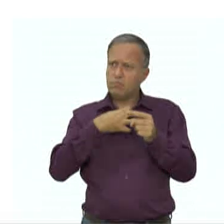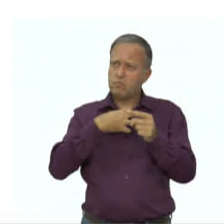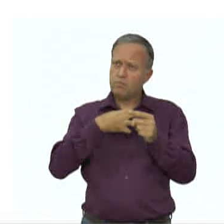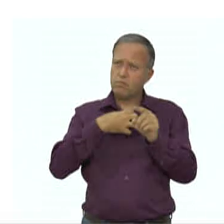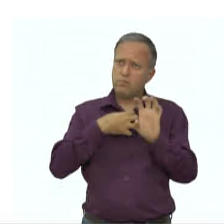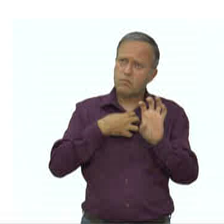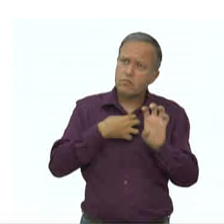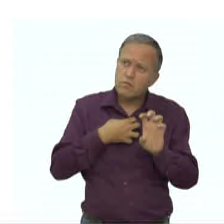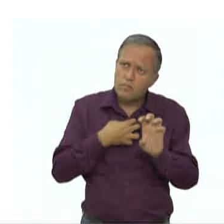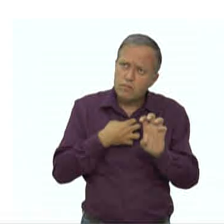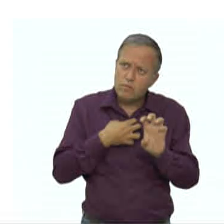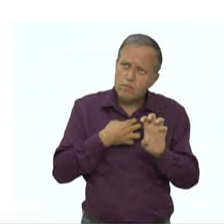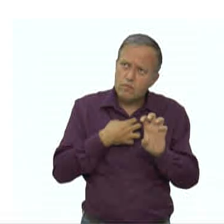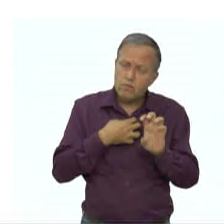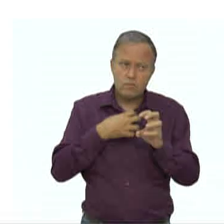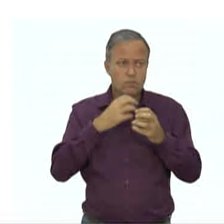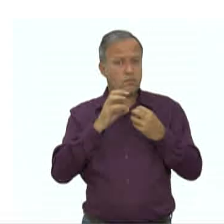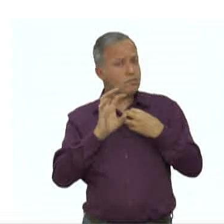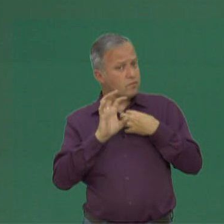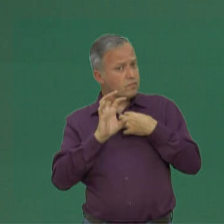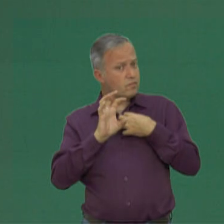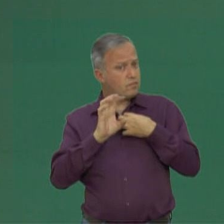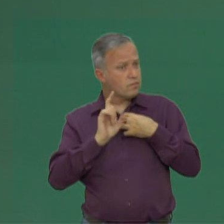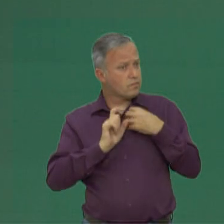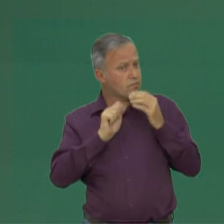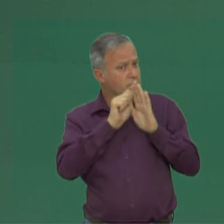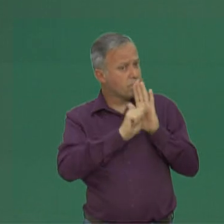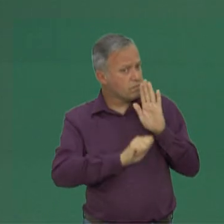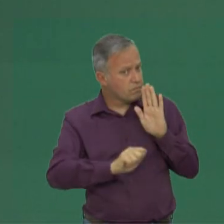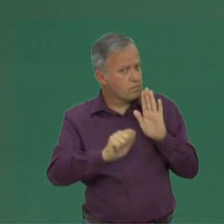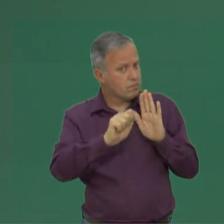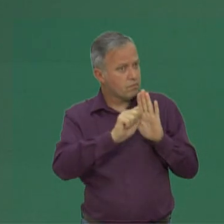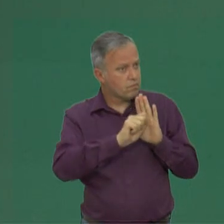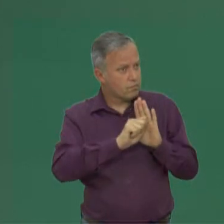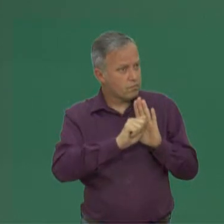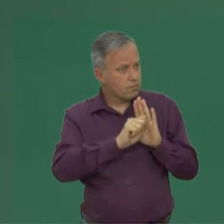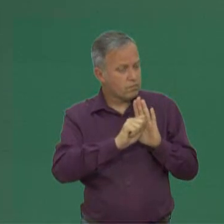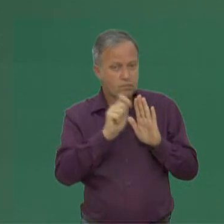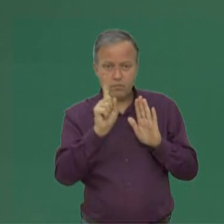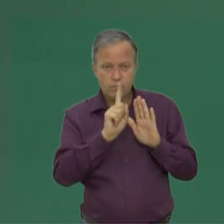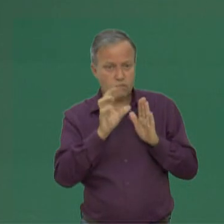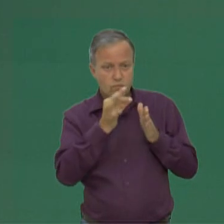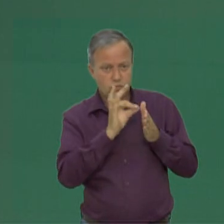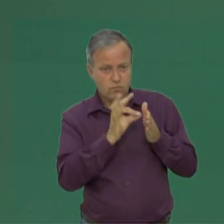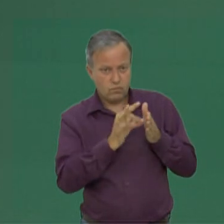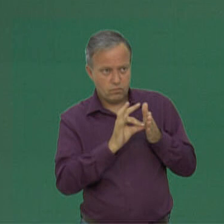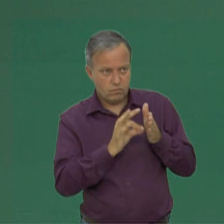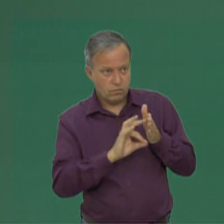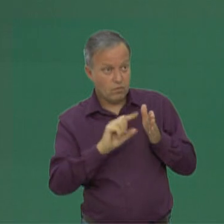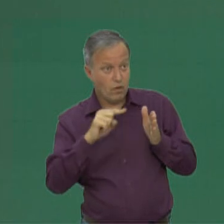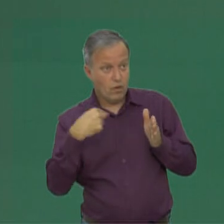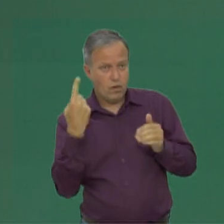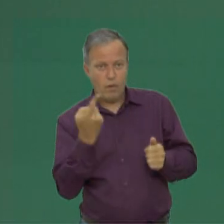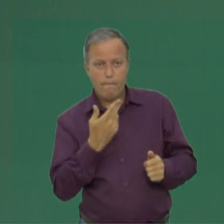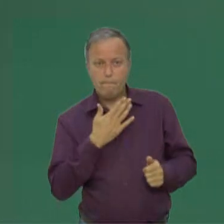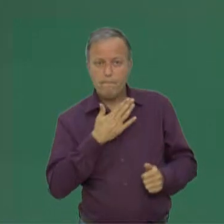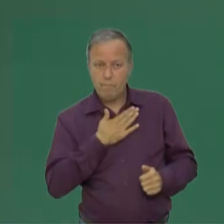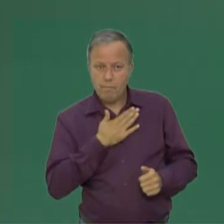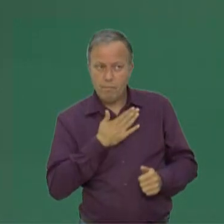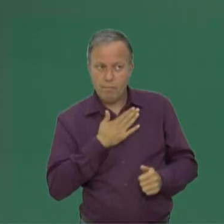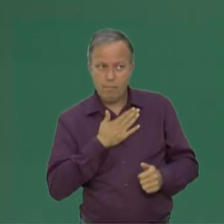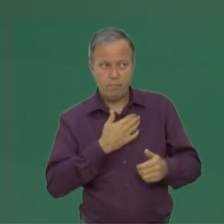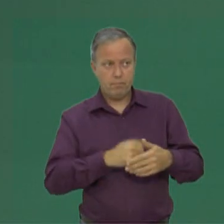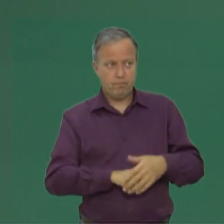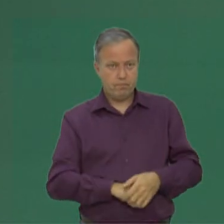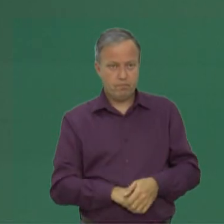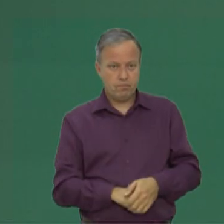mato. Ninguno de esos artículos fue escrito por mí. Então aqui fica um pouco